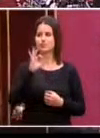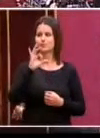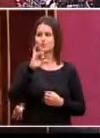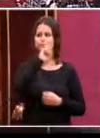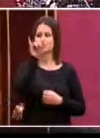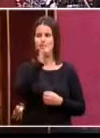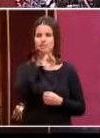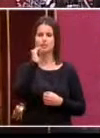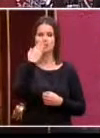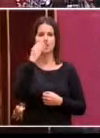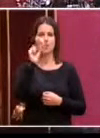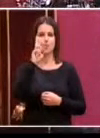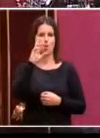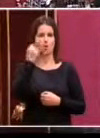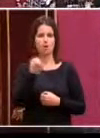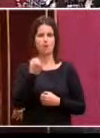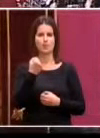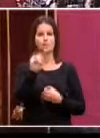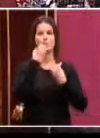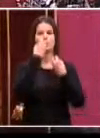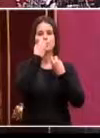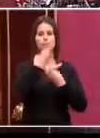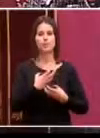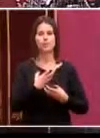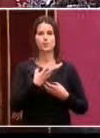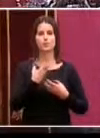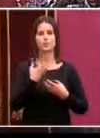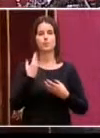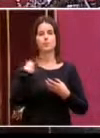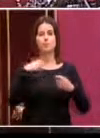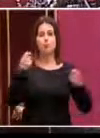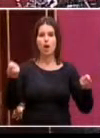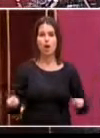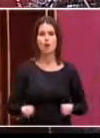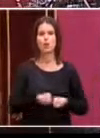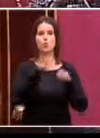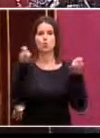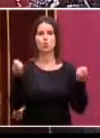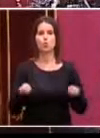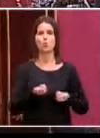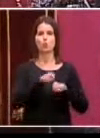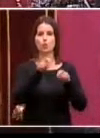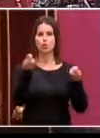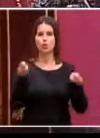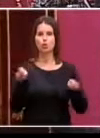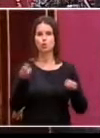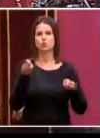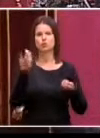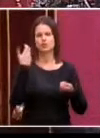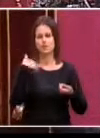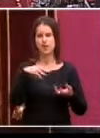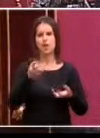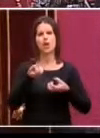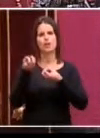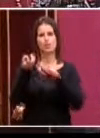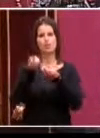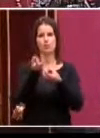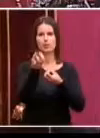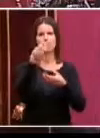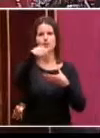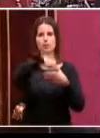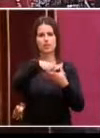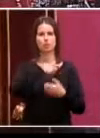Sánchez Iborra. Gracias, Sánchez, señor Iborra. Presidente. Gracias a usted. Bien, el anuncio que, en fin, yo lo comuniqué y lo